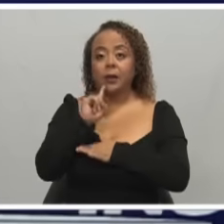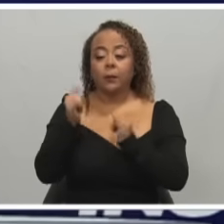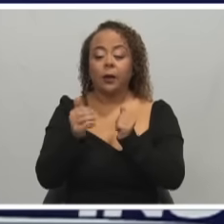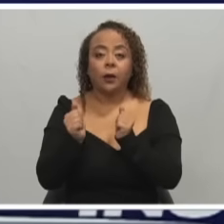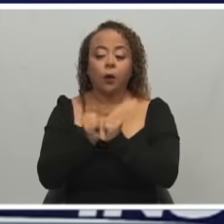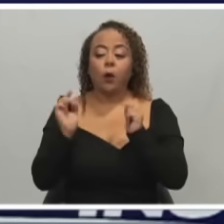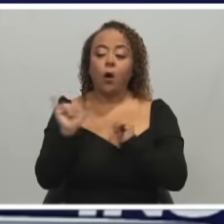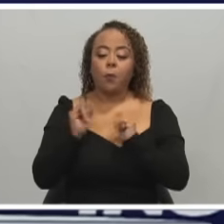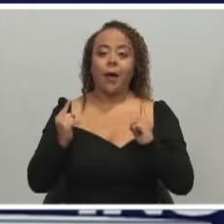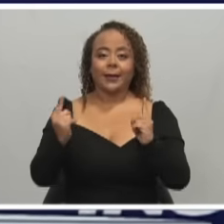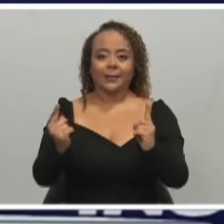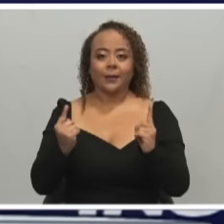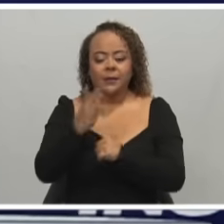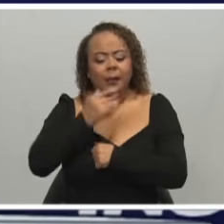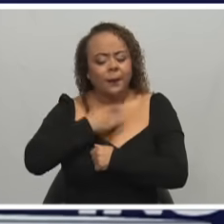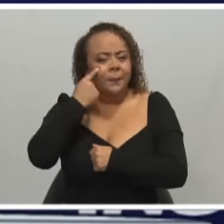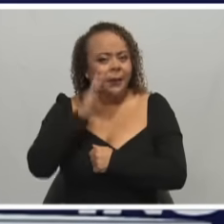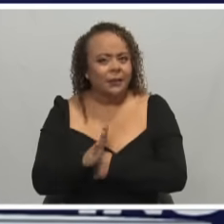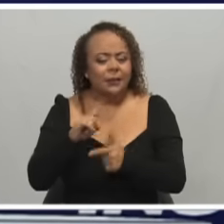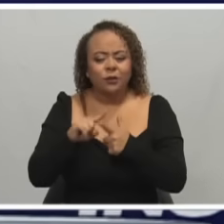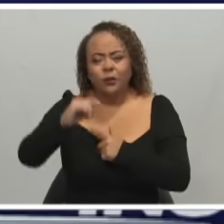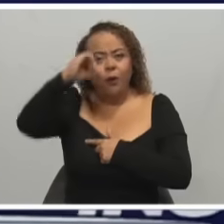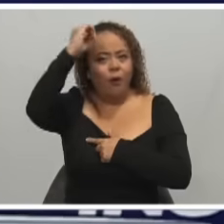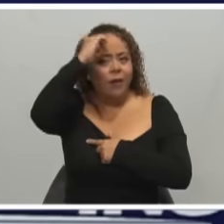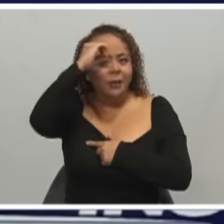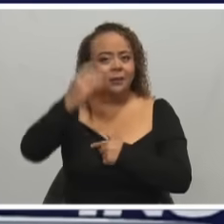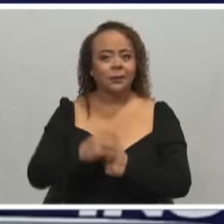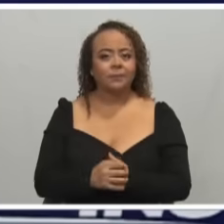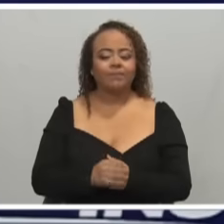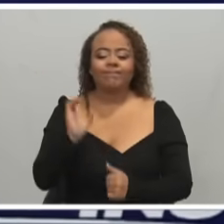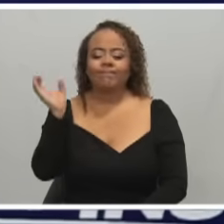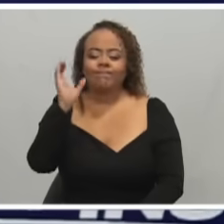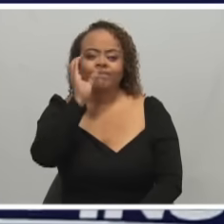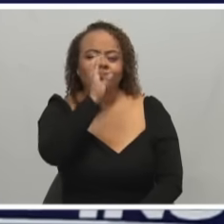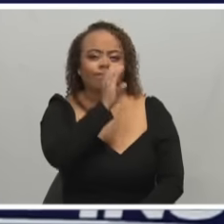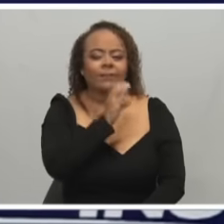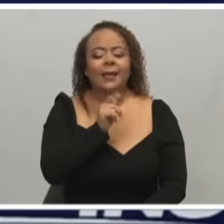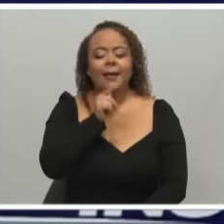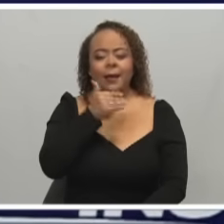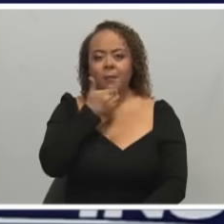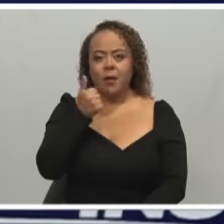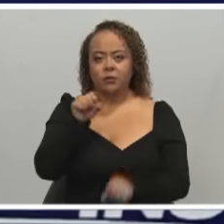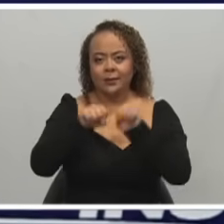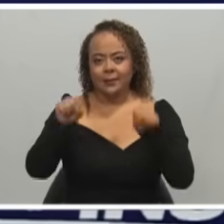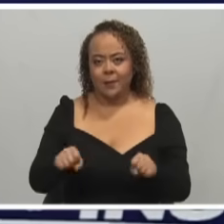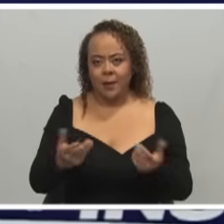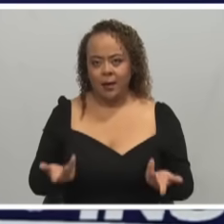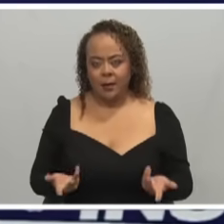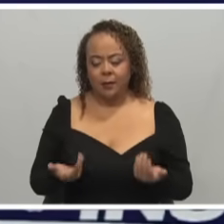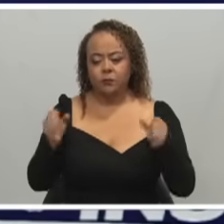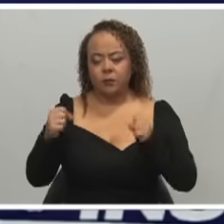extremos y me parece que en ese sentido obviamente estará la búsqueda de de Cuál es el mejor sistema que que se